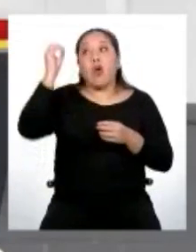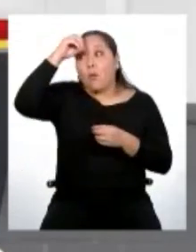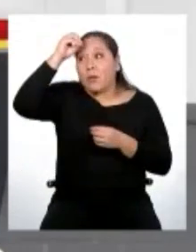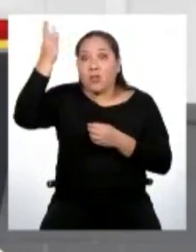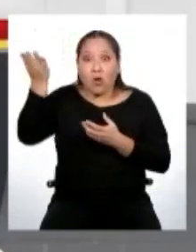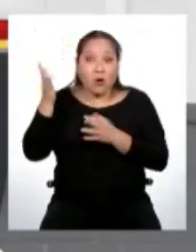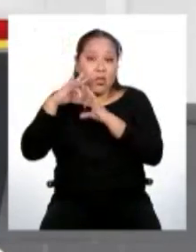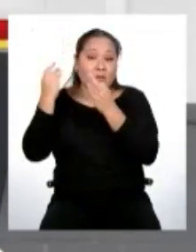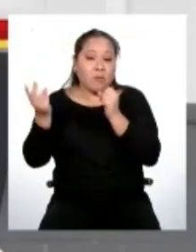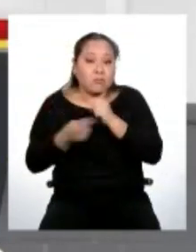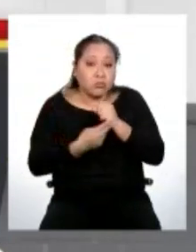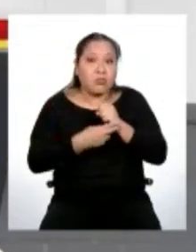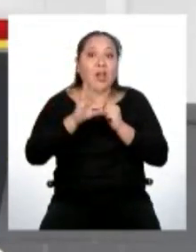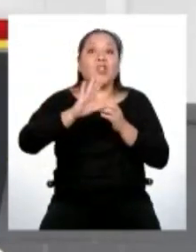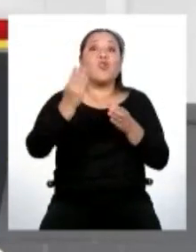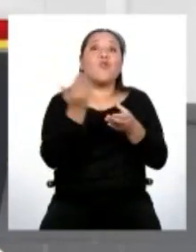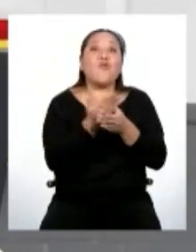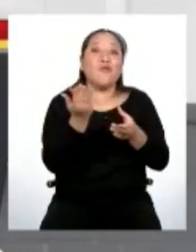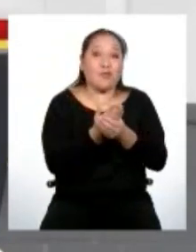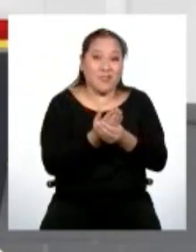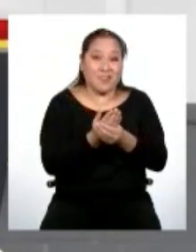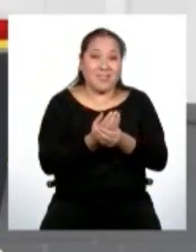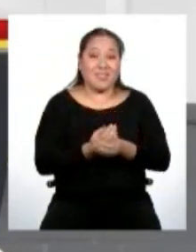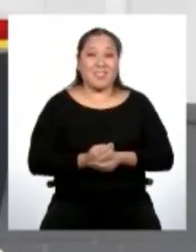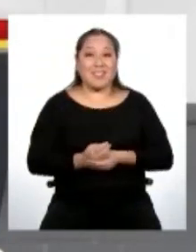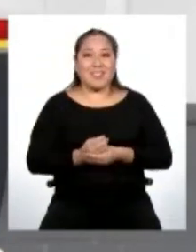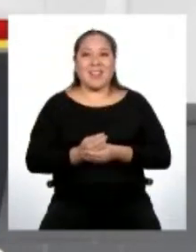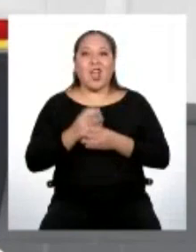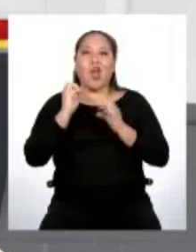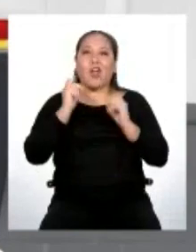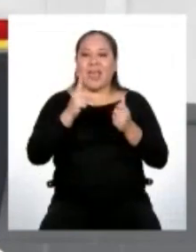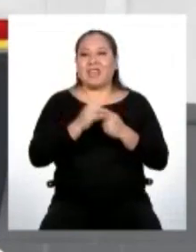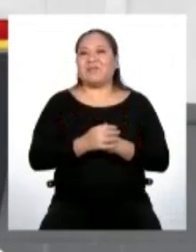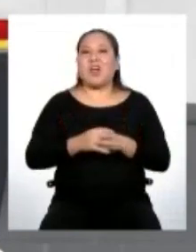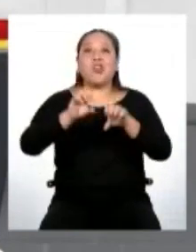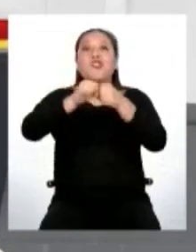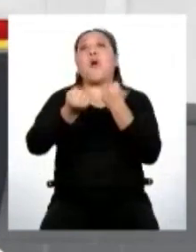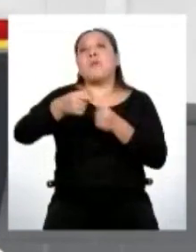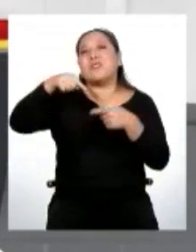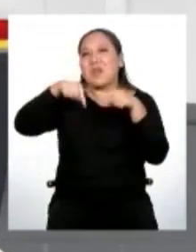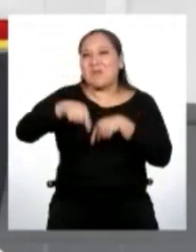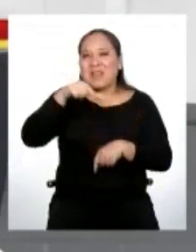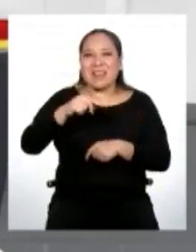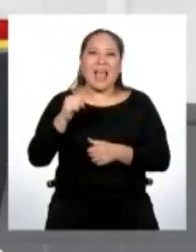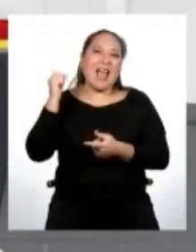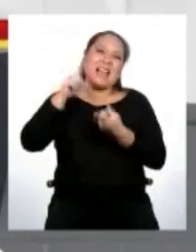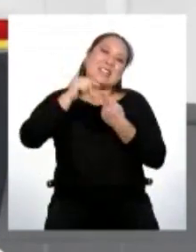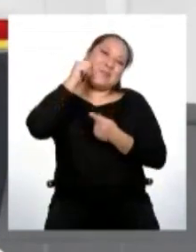portafolio de evidencias. ¿De acuerdo? ¡Rómpanse una pierna! ¡Hasta mañana!